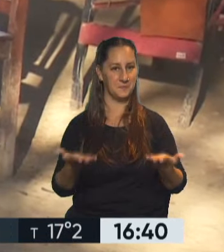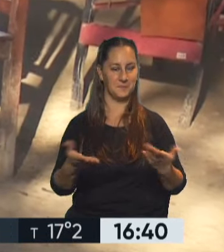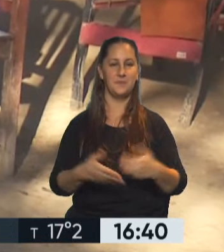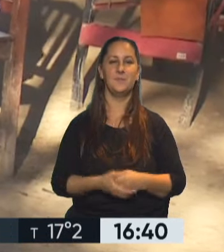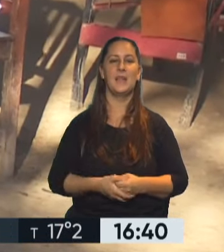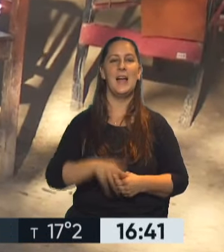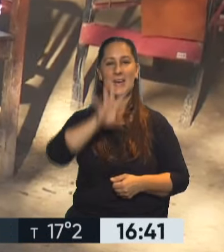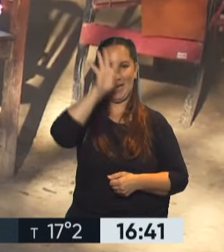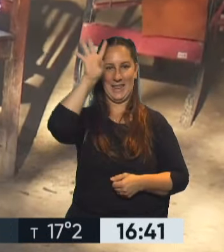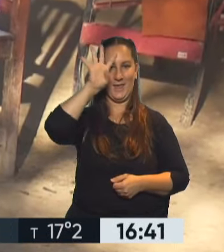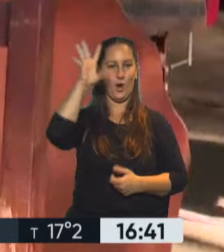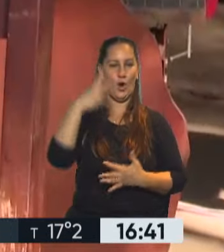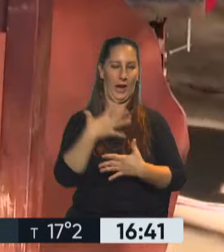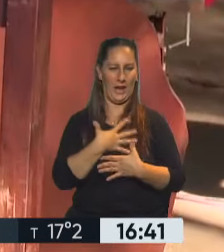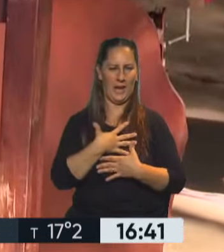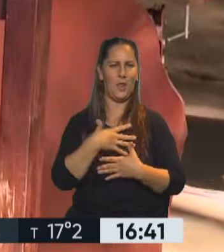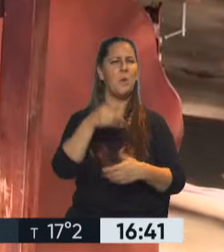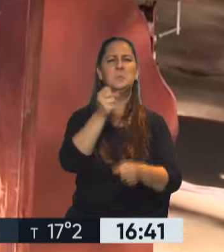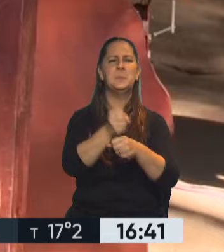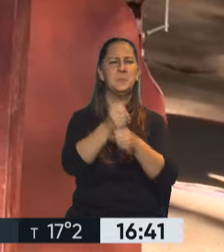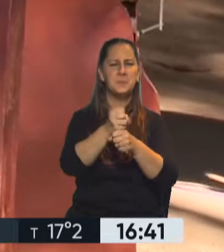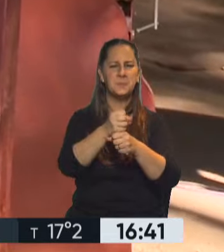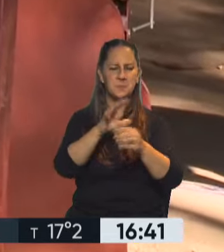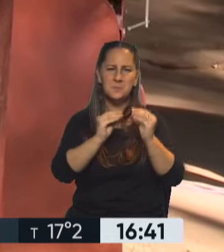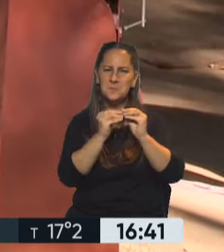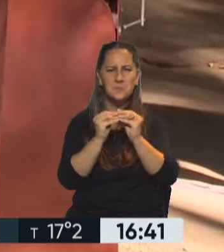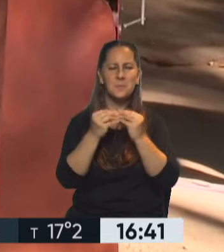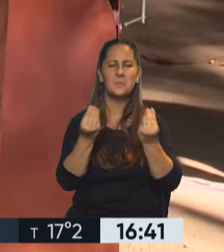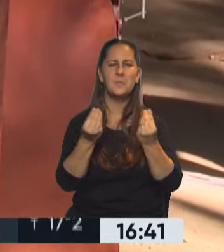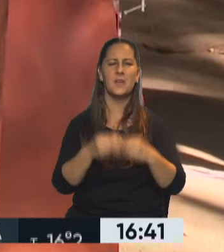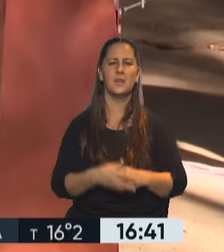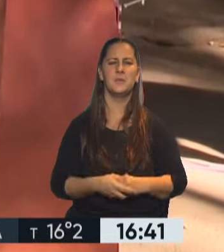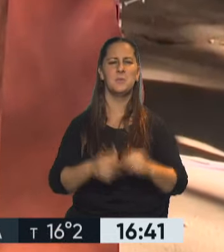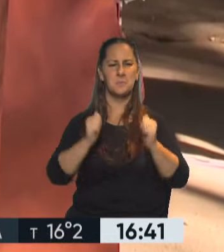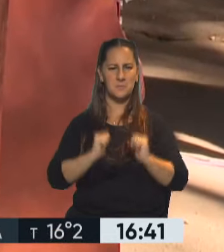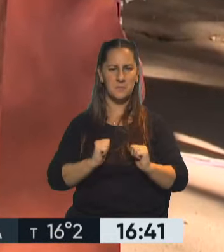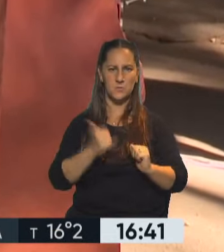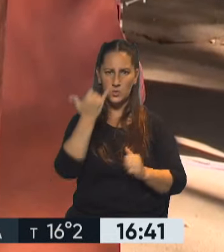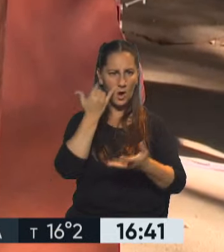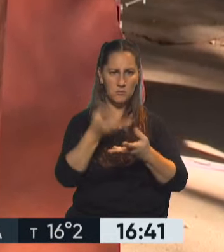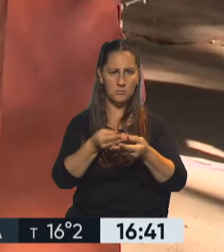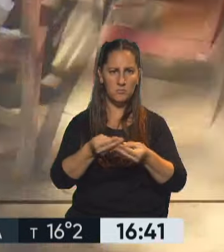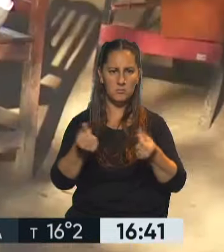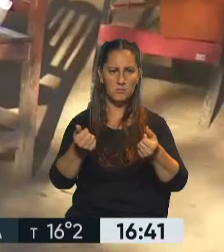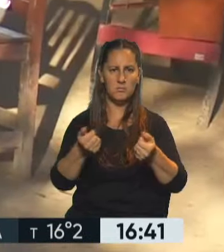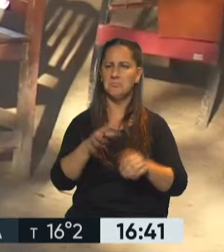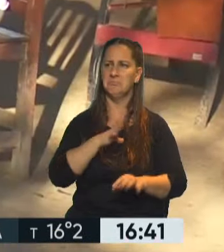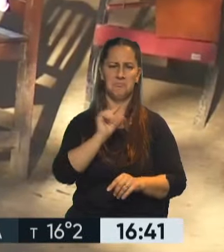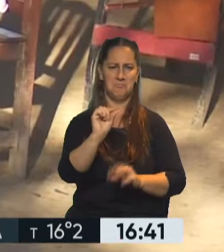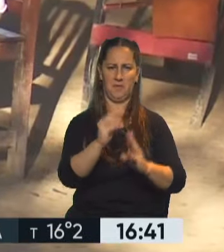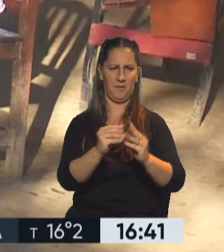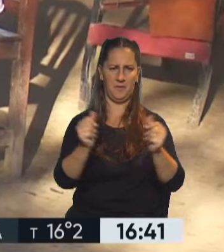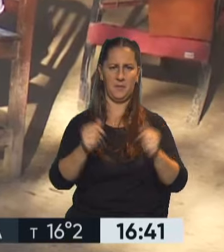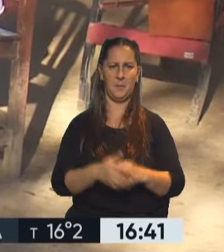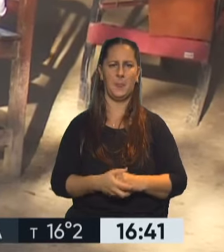Indio querido, ¿en qué estamos trabajando? Porque yo me senté hace un ratito, no es acá y... Uy, pero ya lo terminaste, ¿no? Te falta. Ya falta poquito,